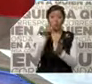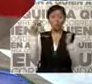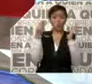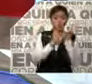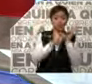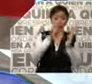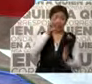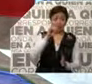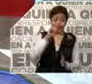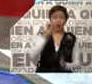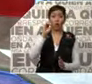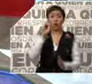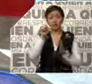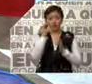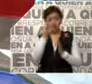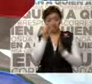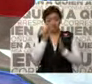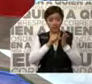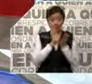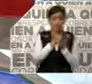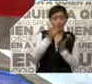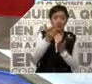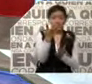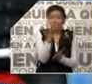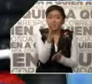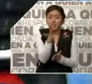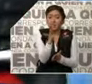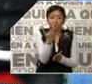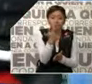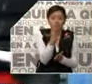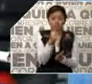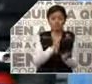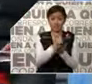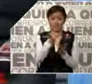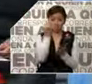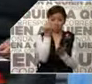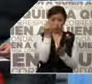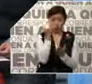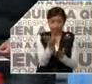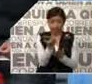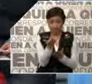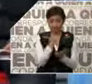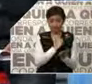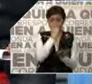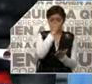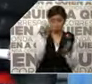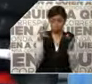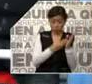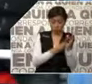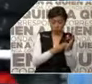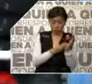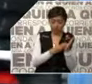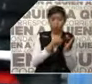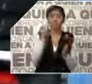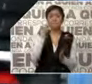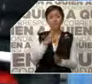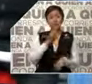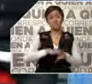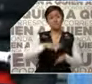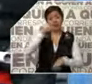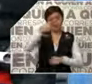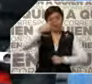la cuota diaria que establece ese reglamento. Estamos hablando de muchísimos salarios mínimos, pero por sobre todas las cosas, el peligro que,